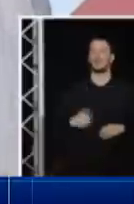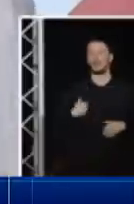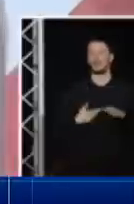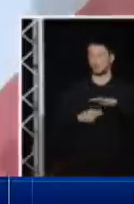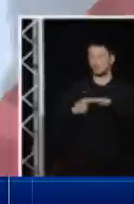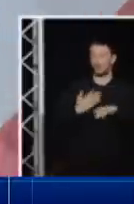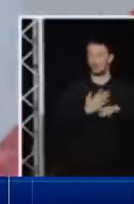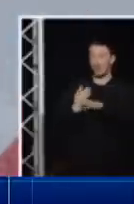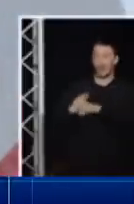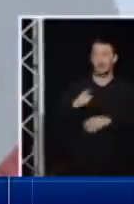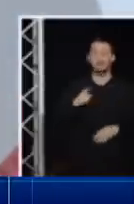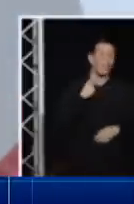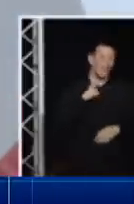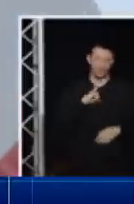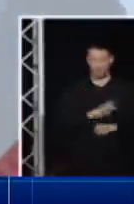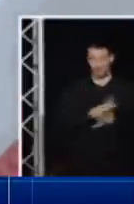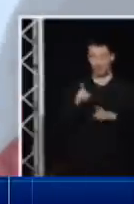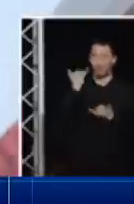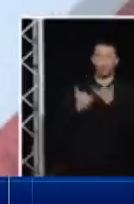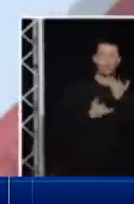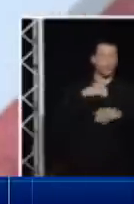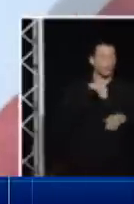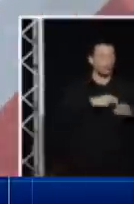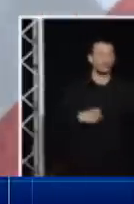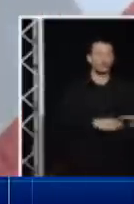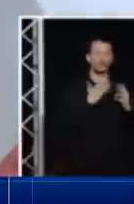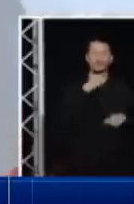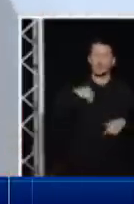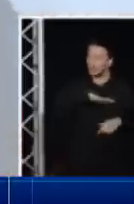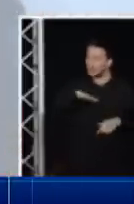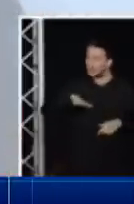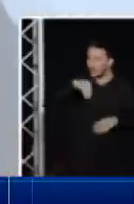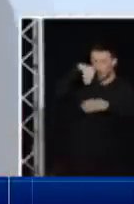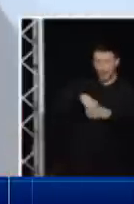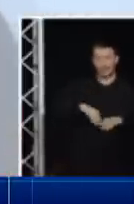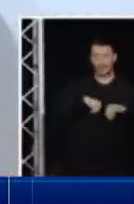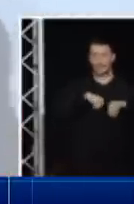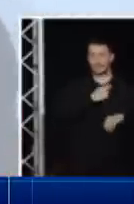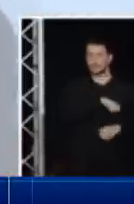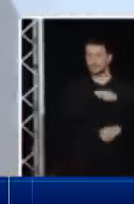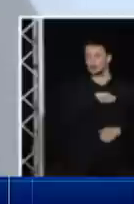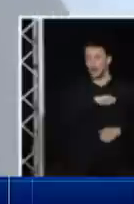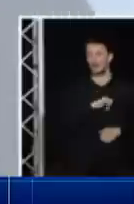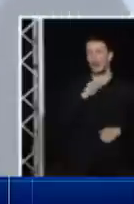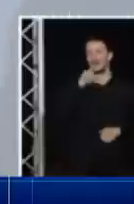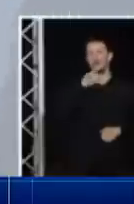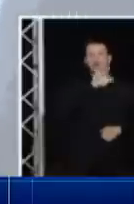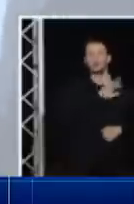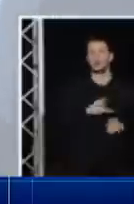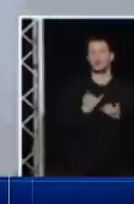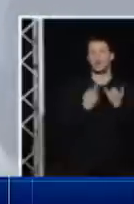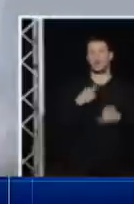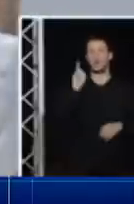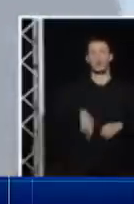2,4 puntos de poder de compra. Pero como la energía, mejor dicho, el petróleo y el